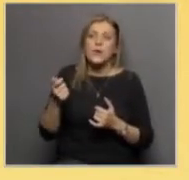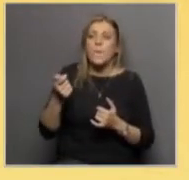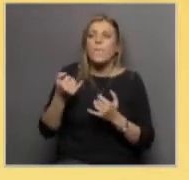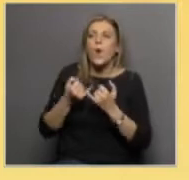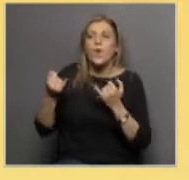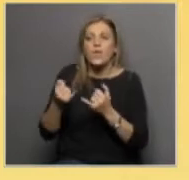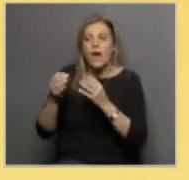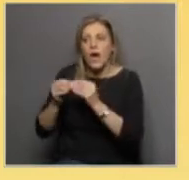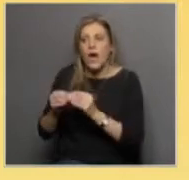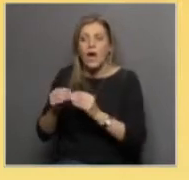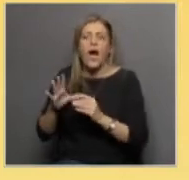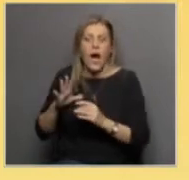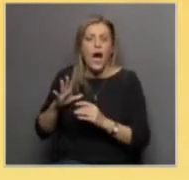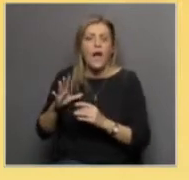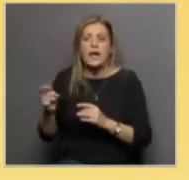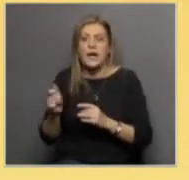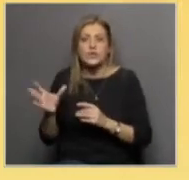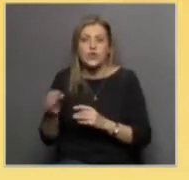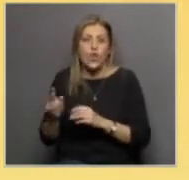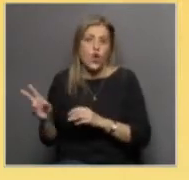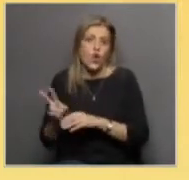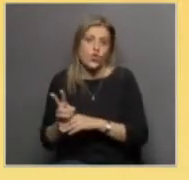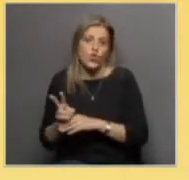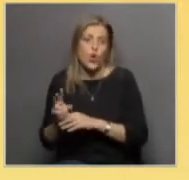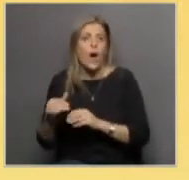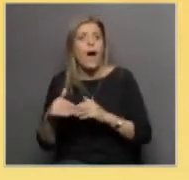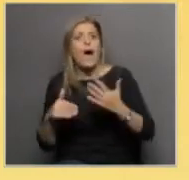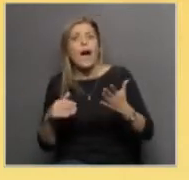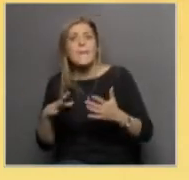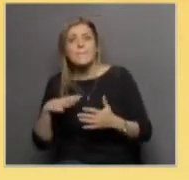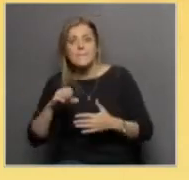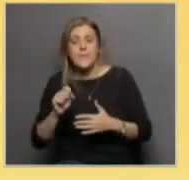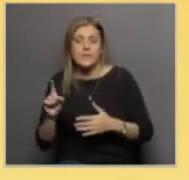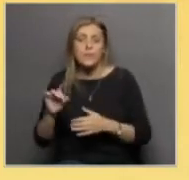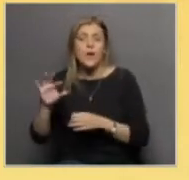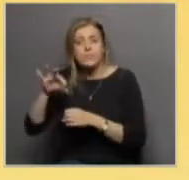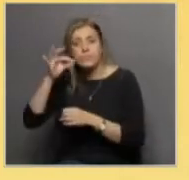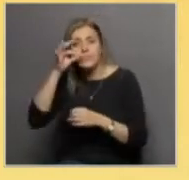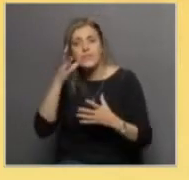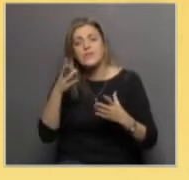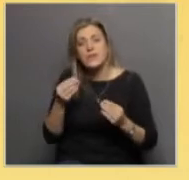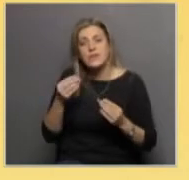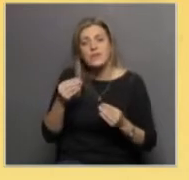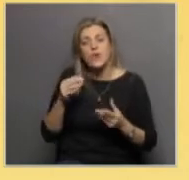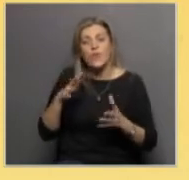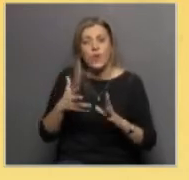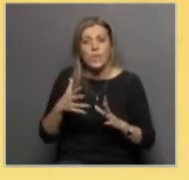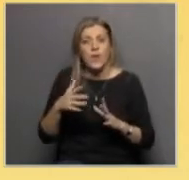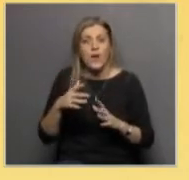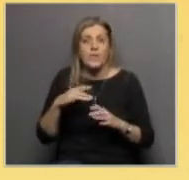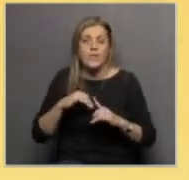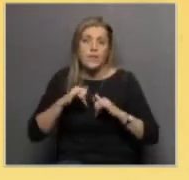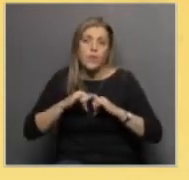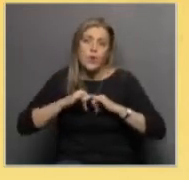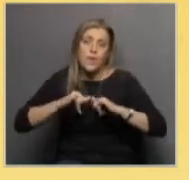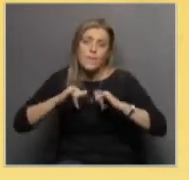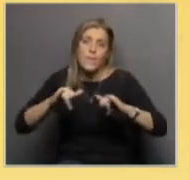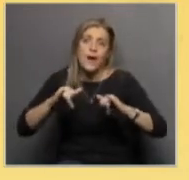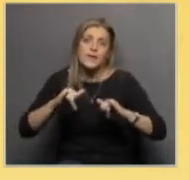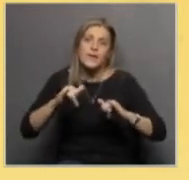un lado, y que por otro lado tenemos una competencia importante en cuanto al avance fuerte de la campaña